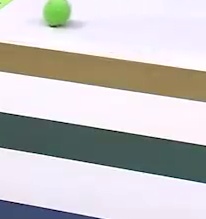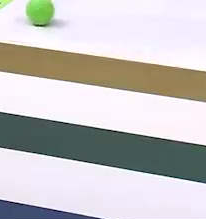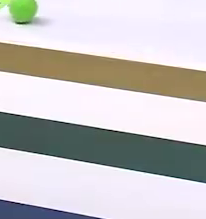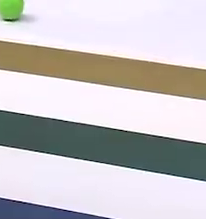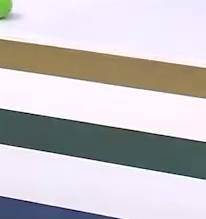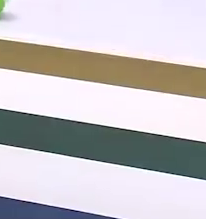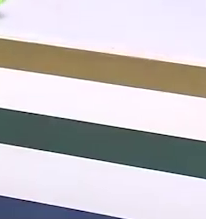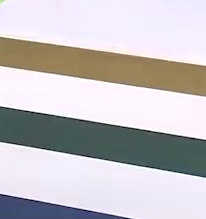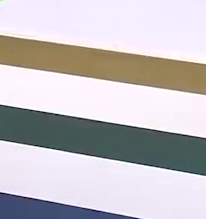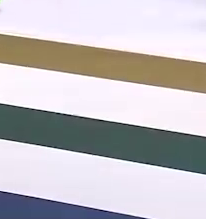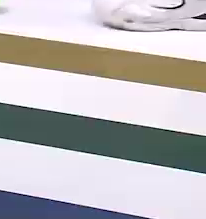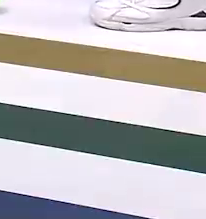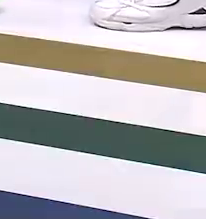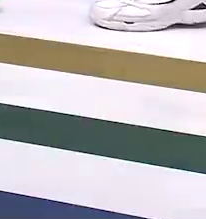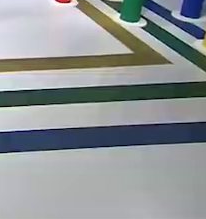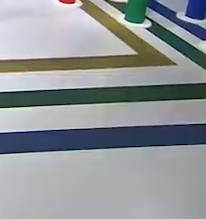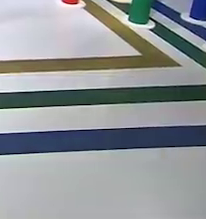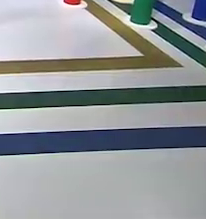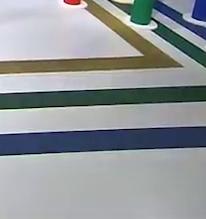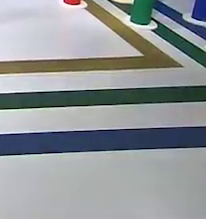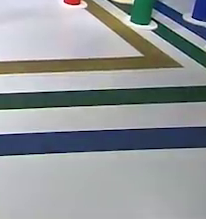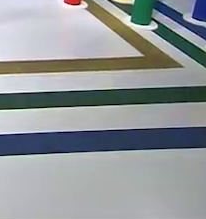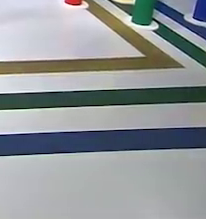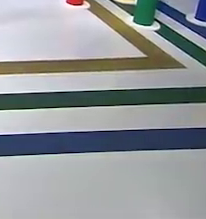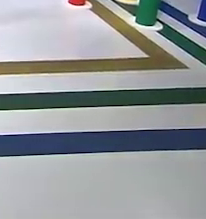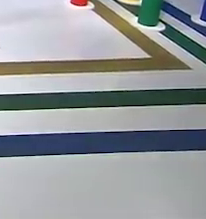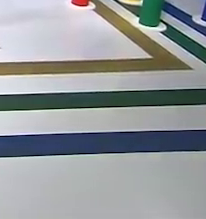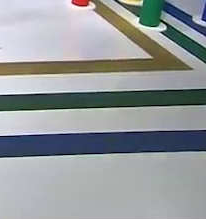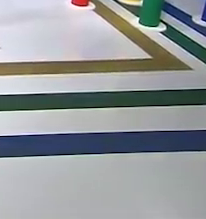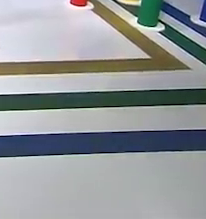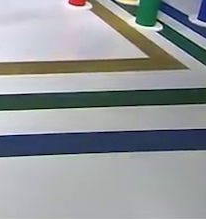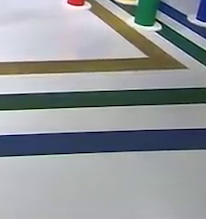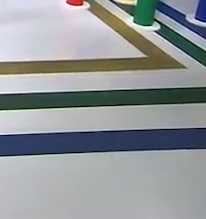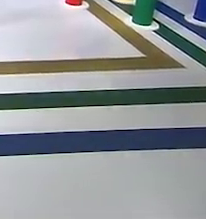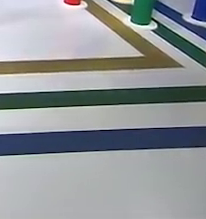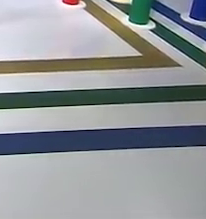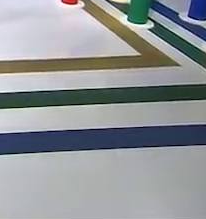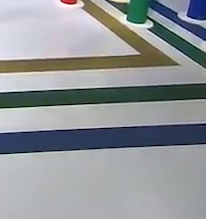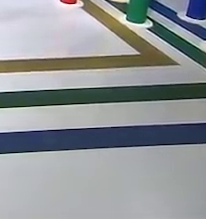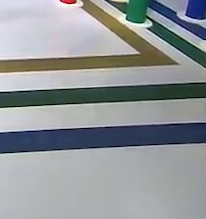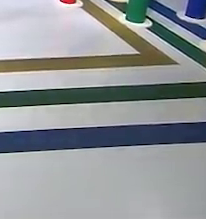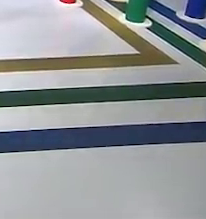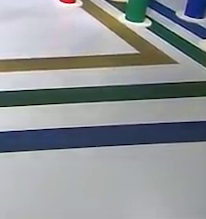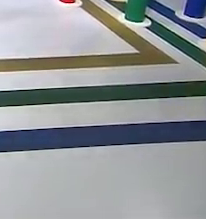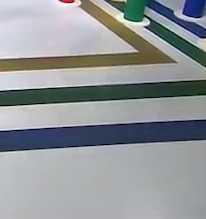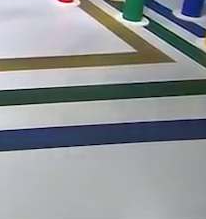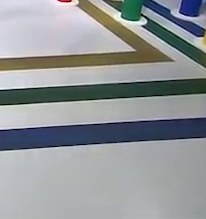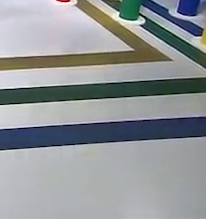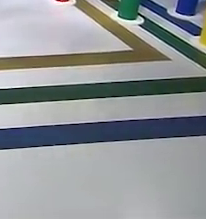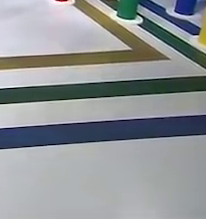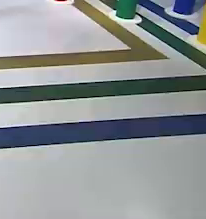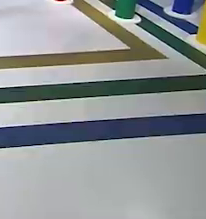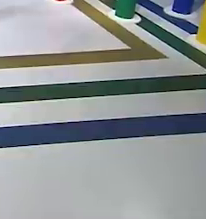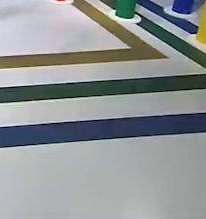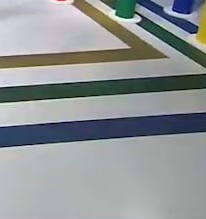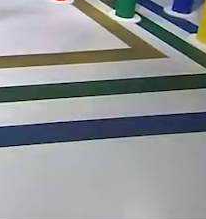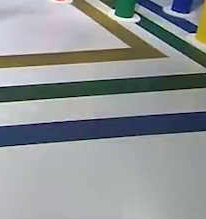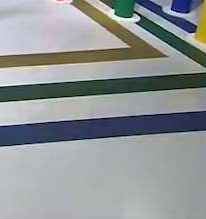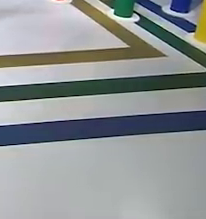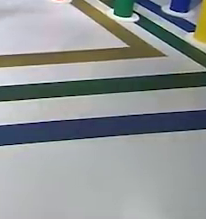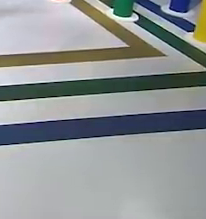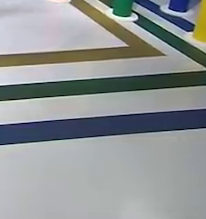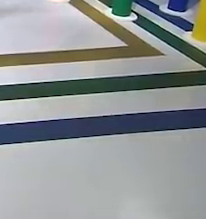segundos. ¡Corre por allá, sí, otra vez! ¡Corre, corre, corre, corre! Y lo volvemos a hacer. Voy, voy. Llevas